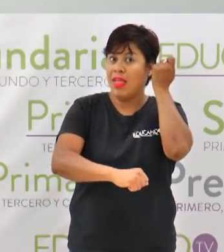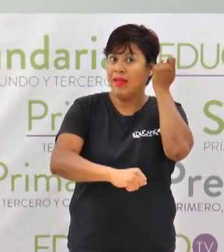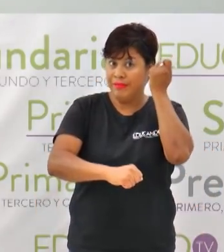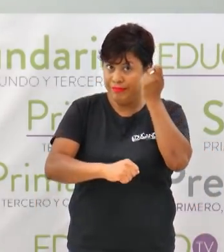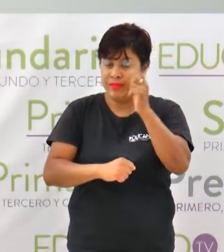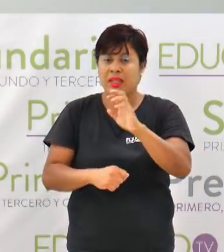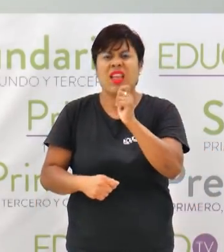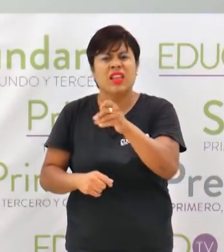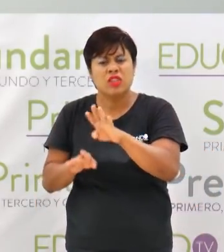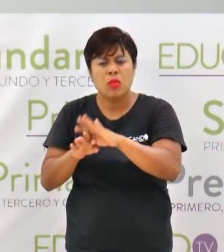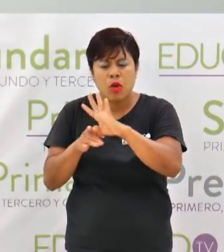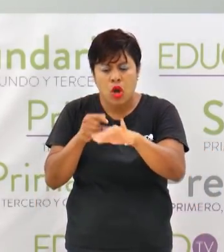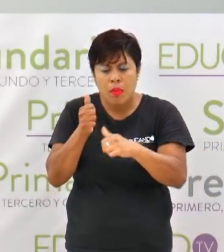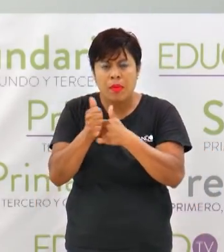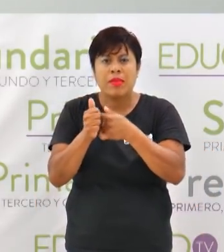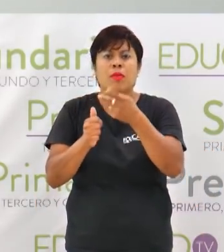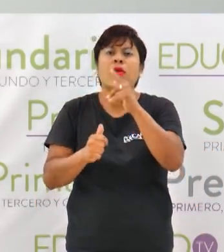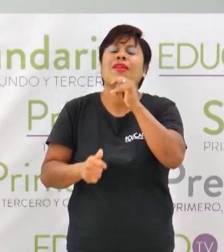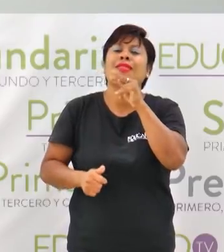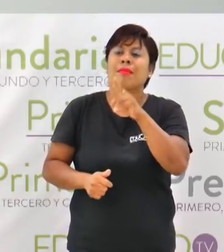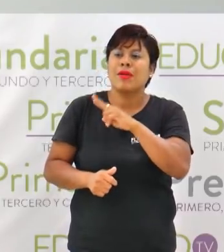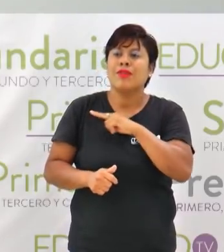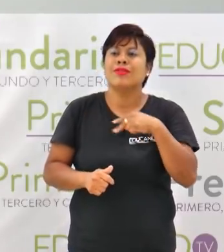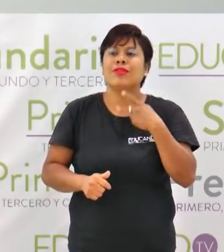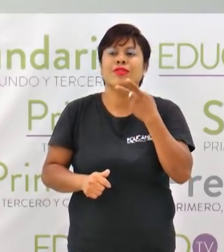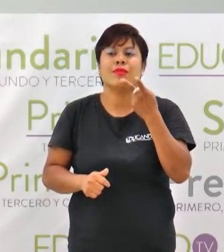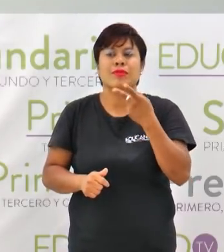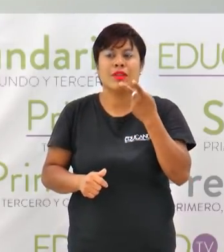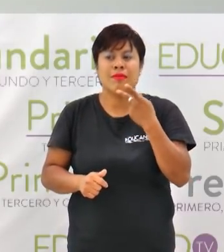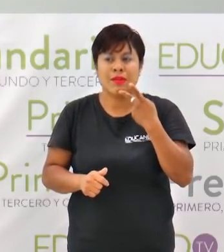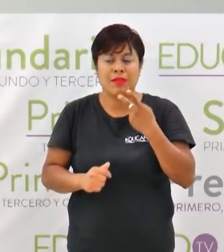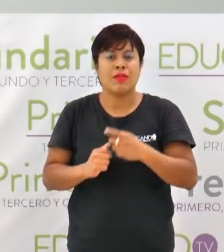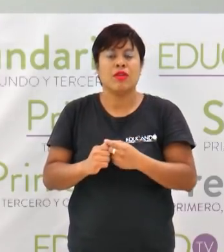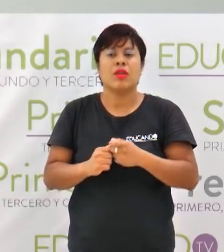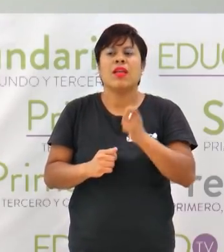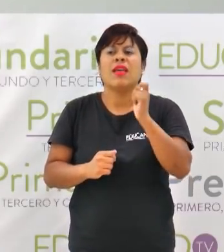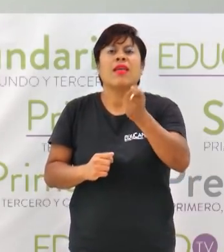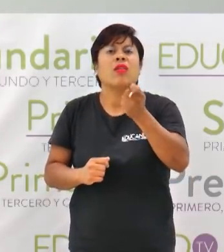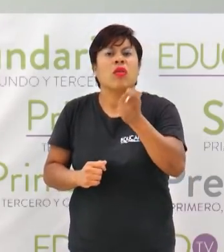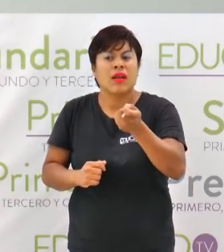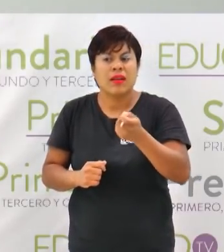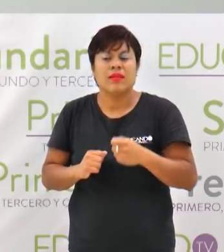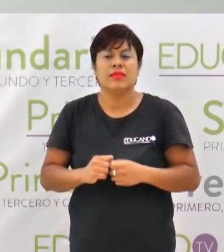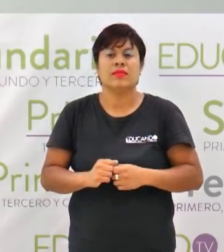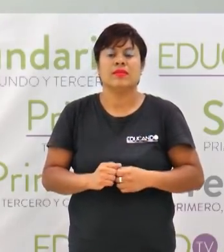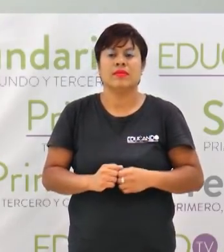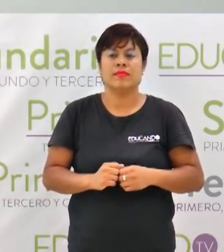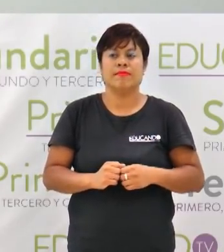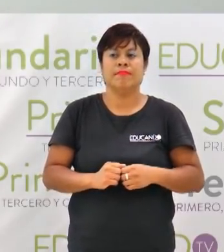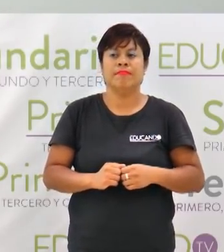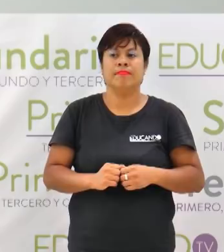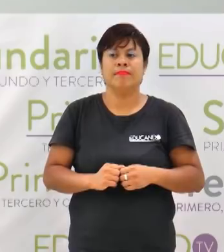de un complemento, pero también estamos hablando de lo que es